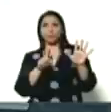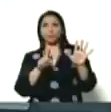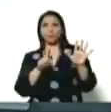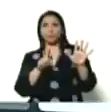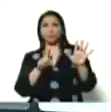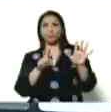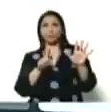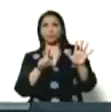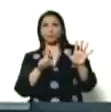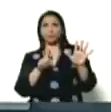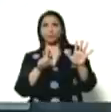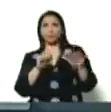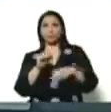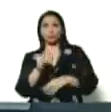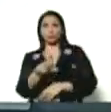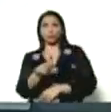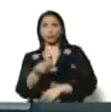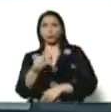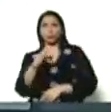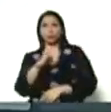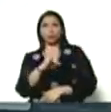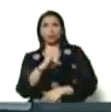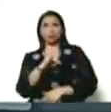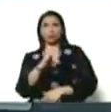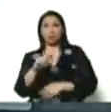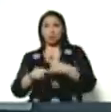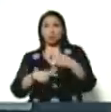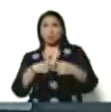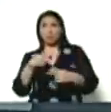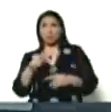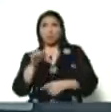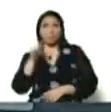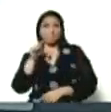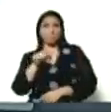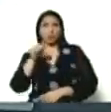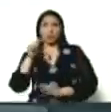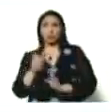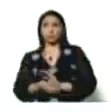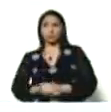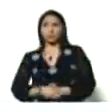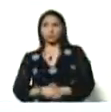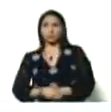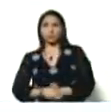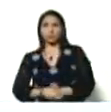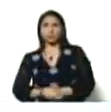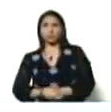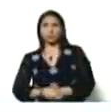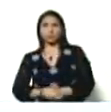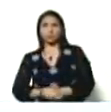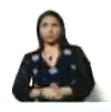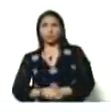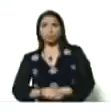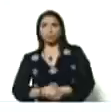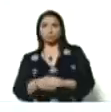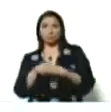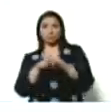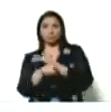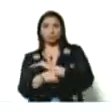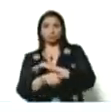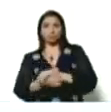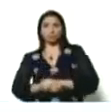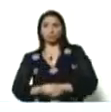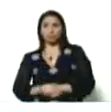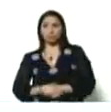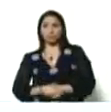6 UP. Después que se incorpora en el código, te coloca entrar